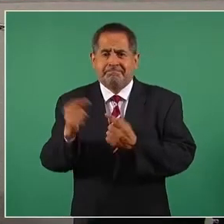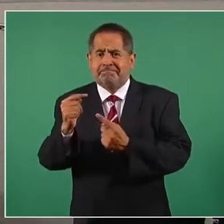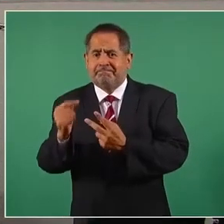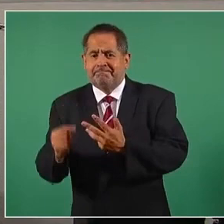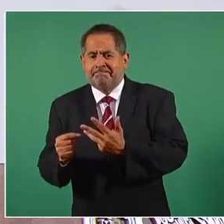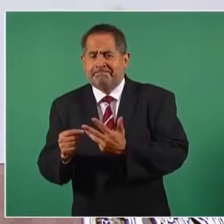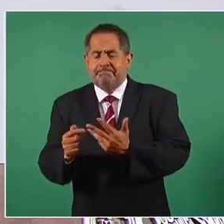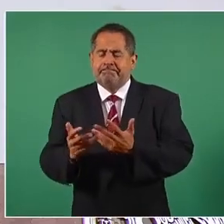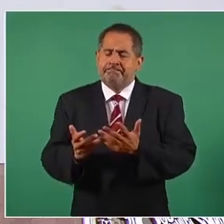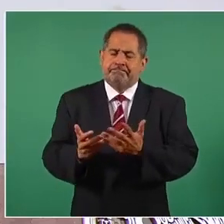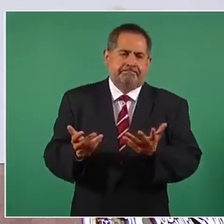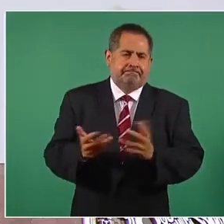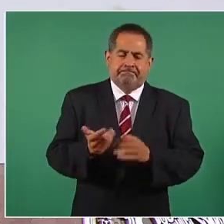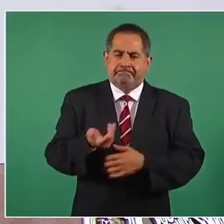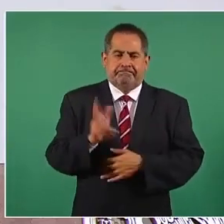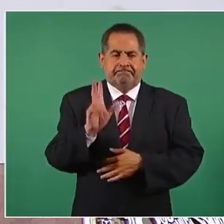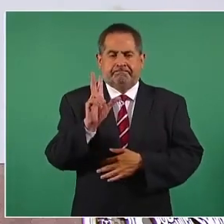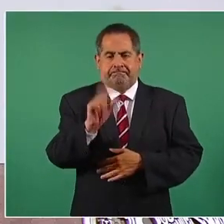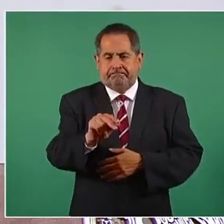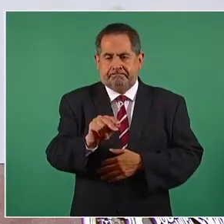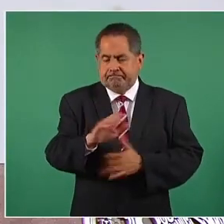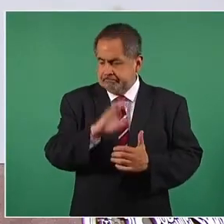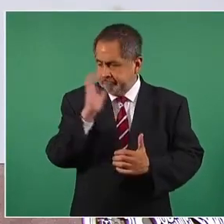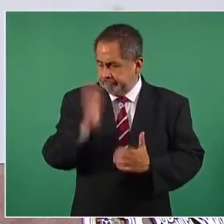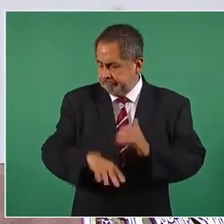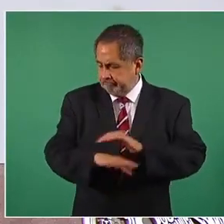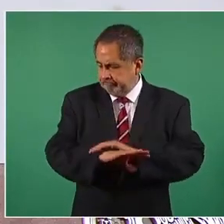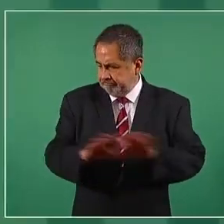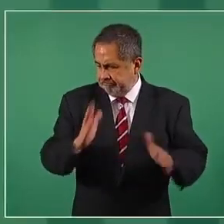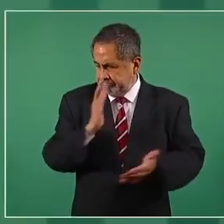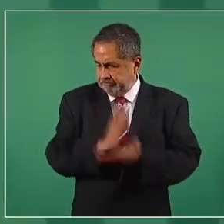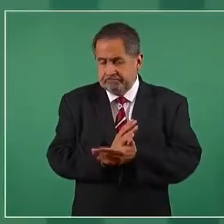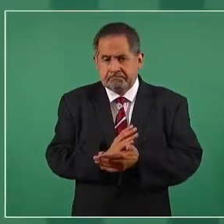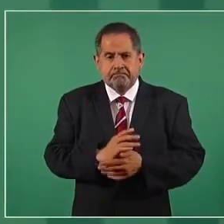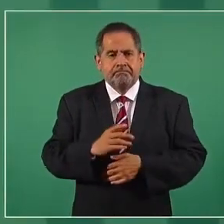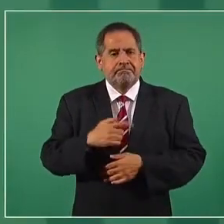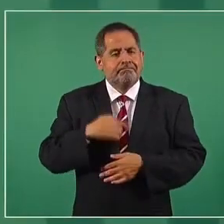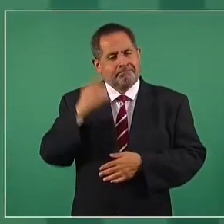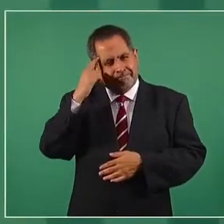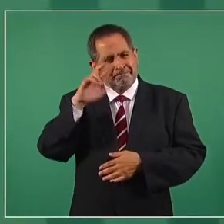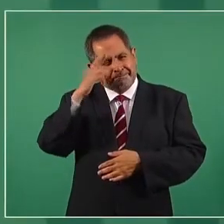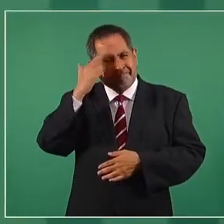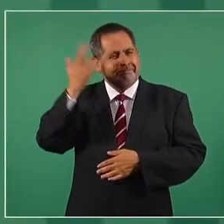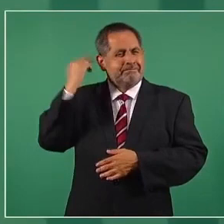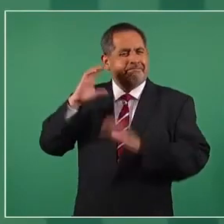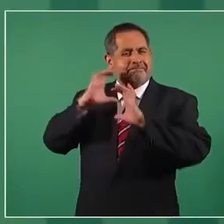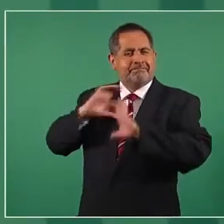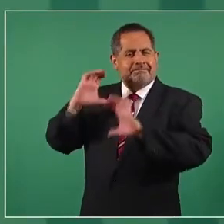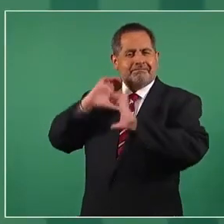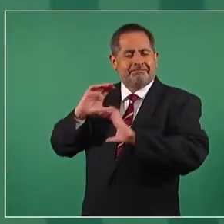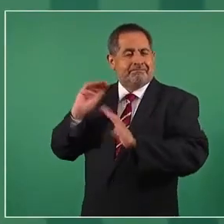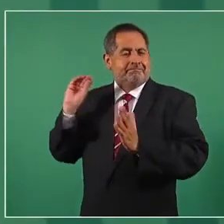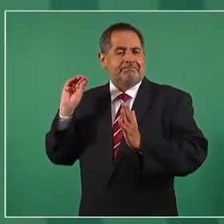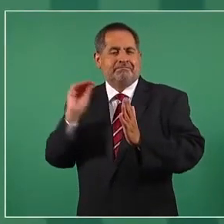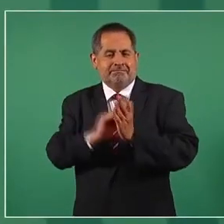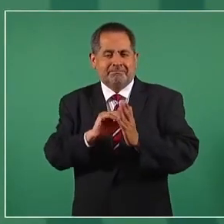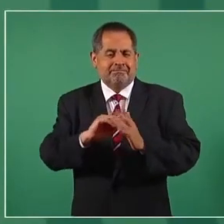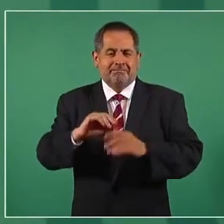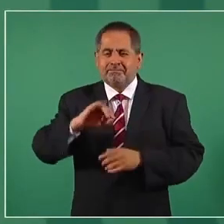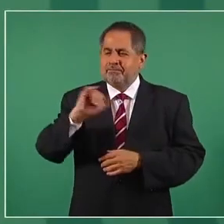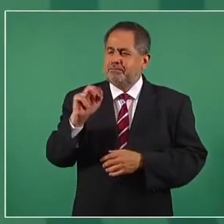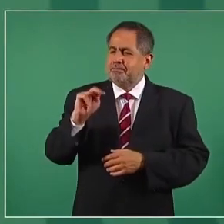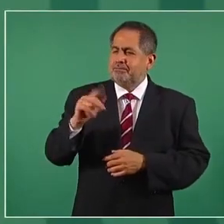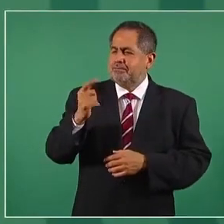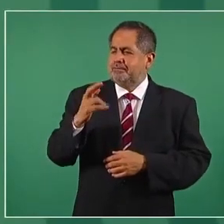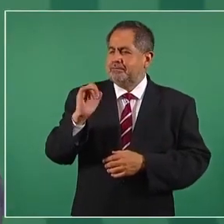Entonces, no, se acabó, ya puse la canción de Juan Gabriel.